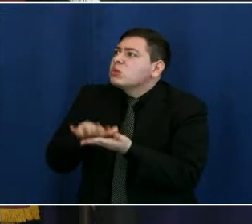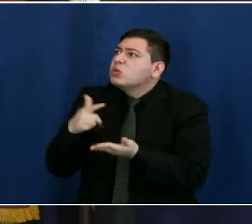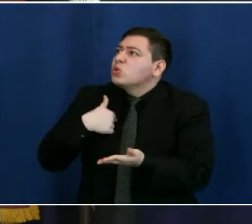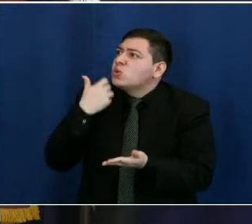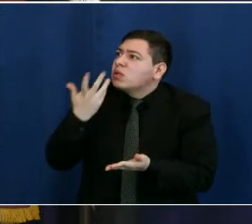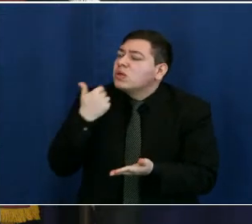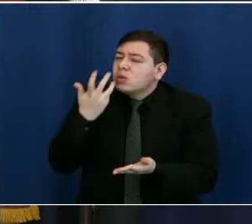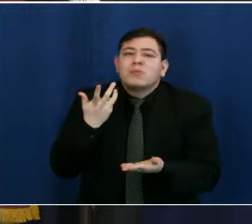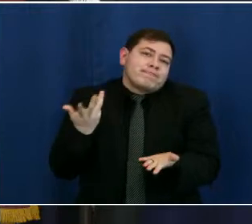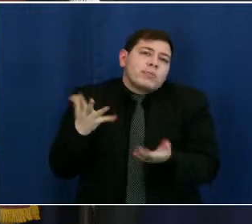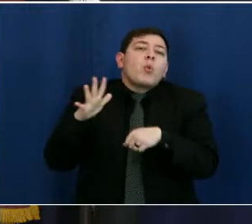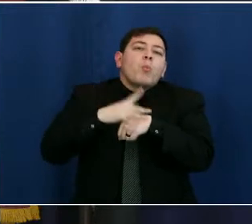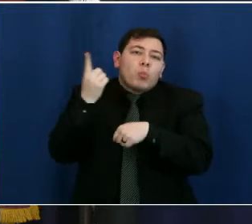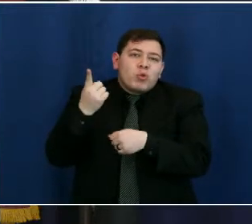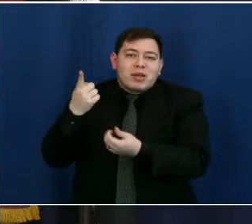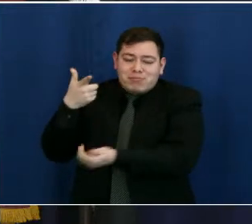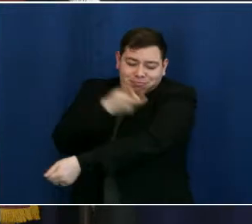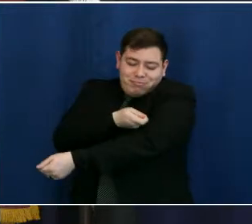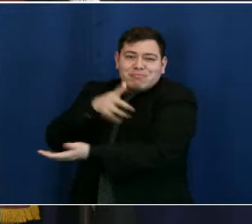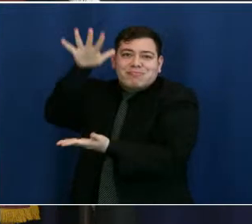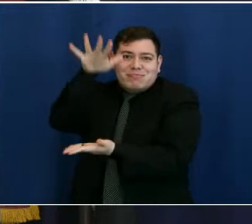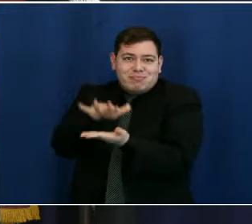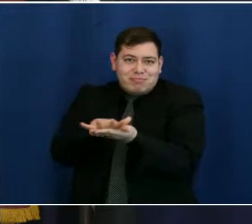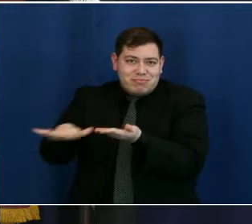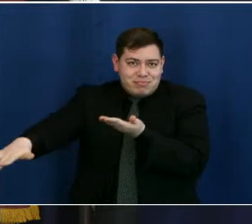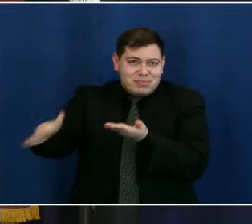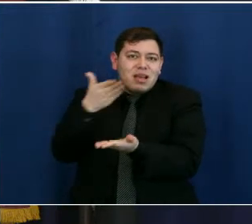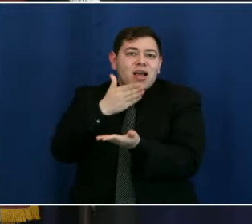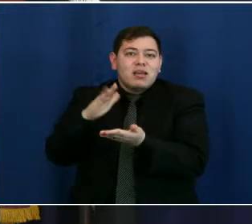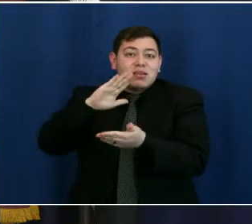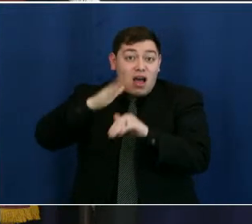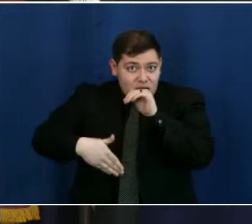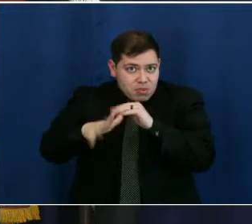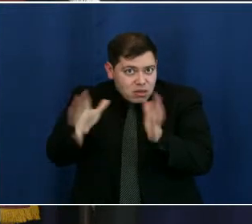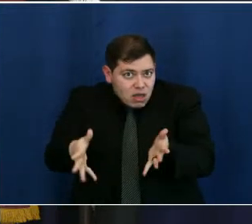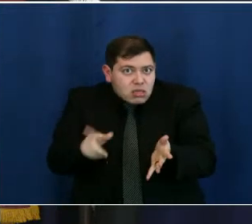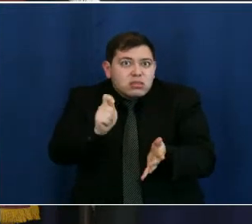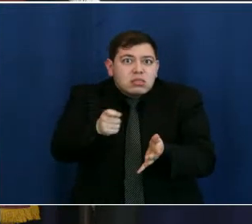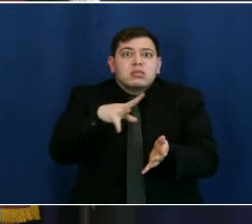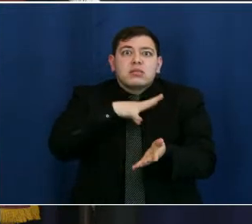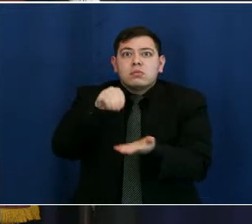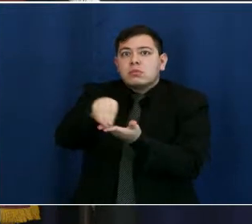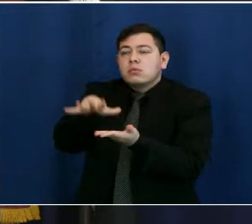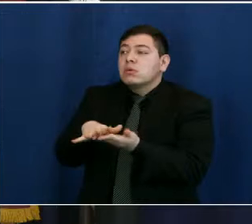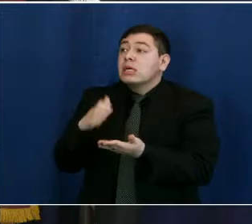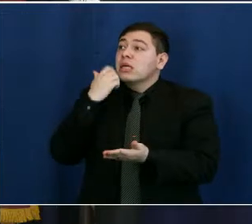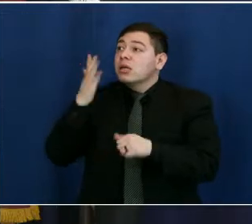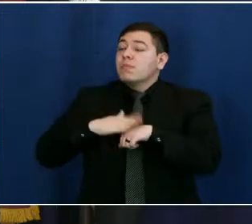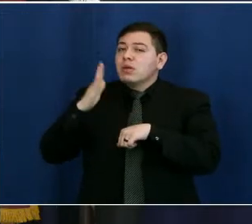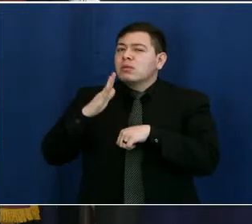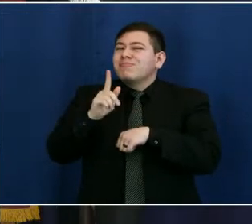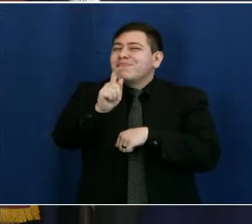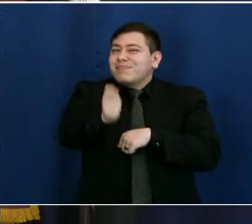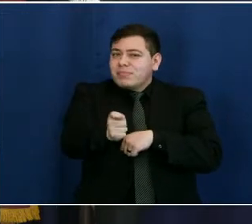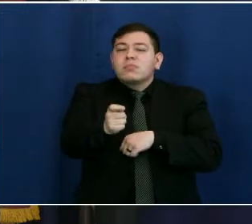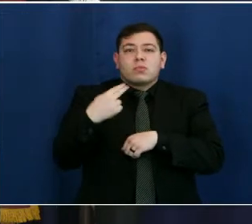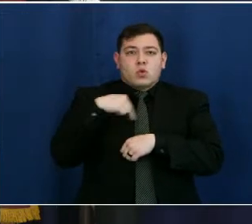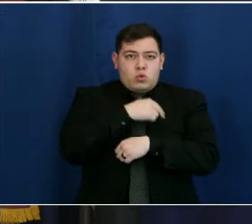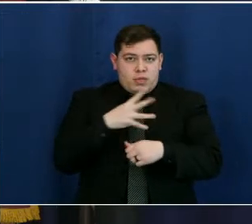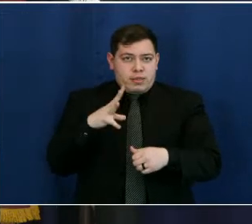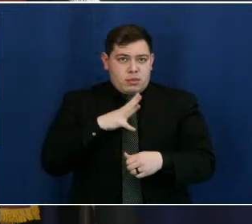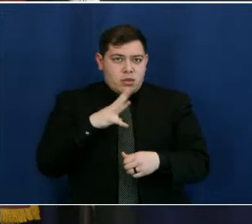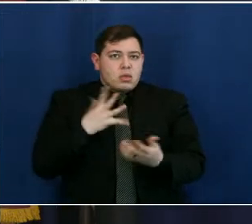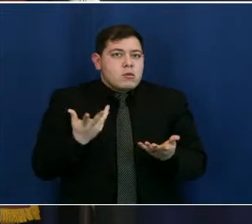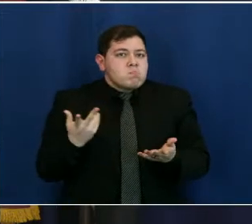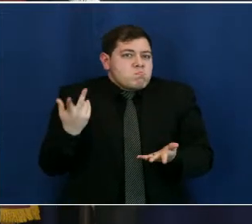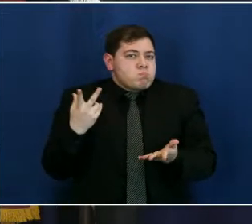dificultad en cuanto a hacer las citas para las vacunas. Entonces, lo que estamos haciendo nosotros es crear una